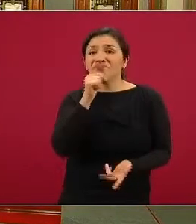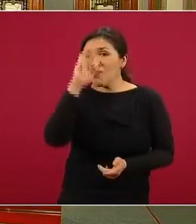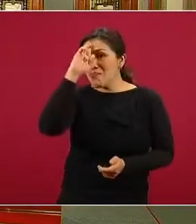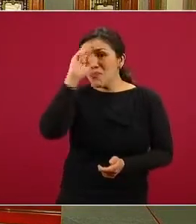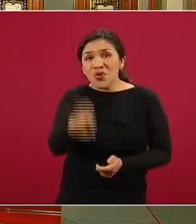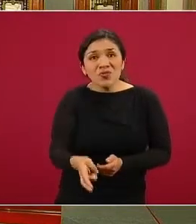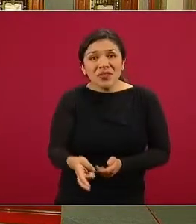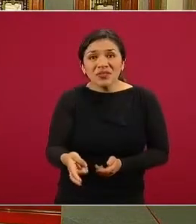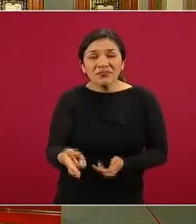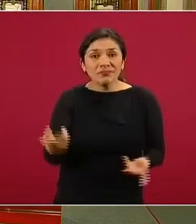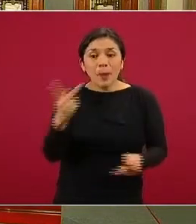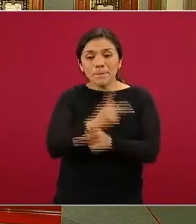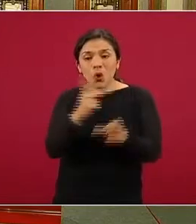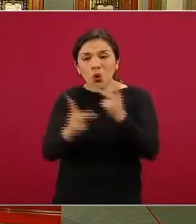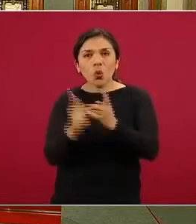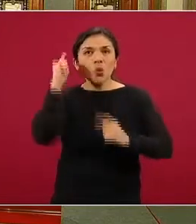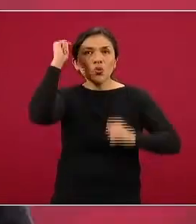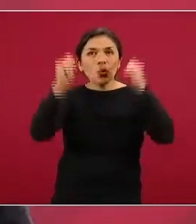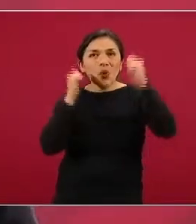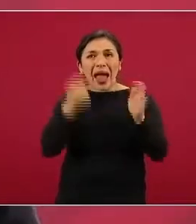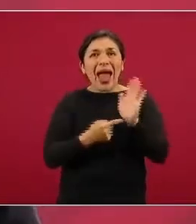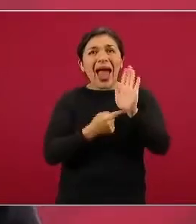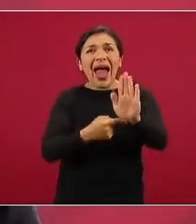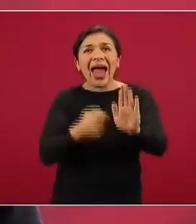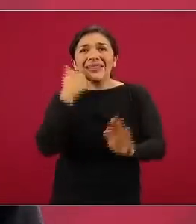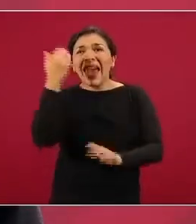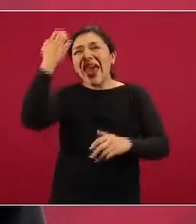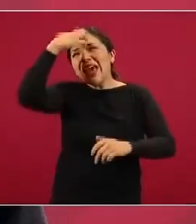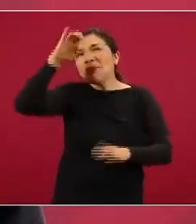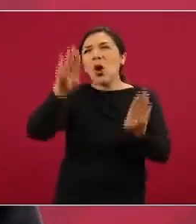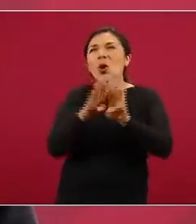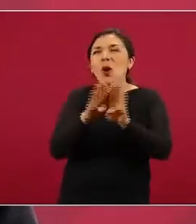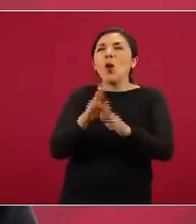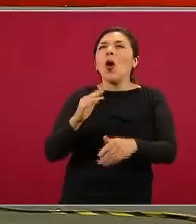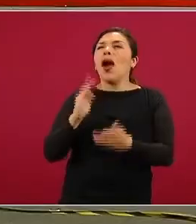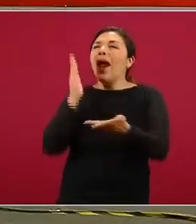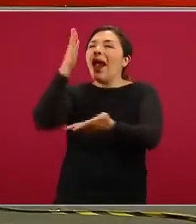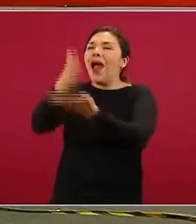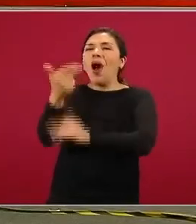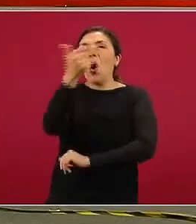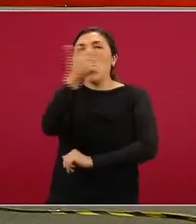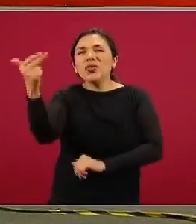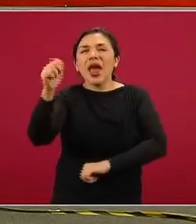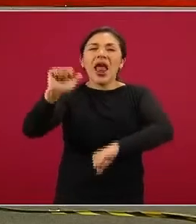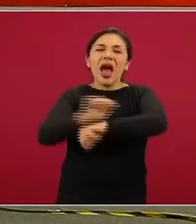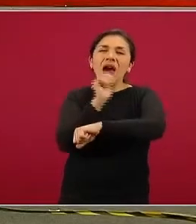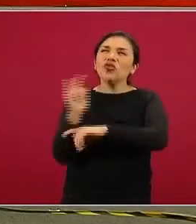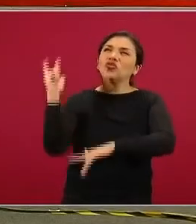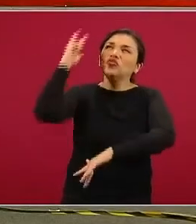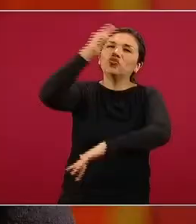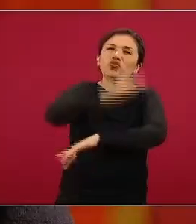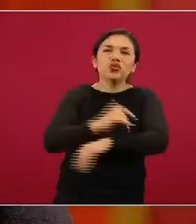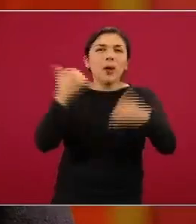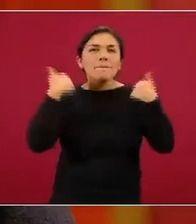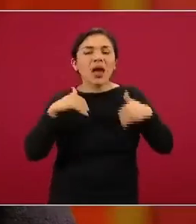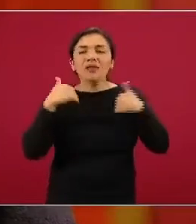en este caso los productos turísticos, la experiencia turística de alojamiento, de transporte, de